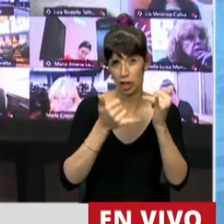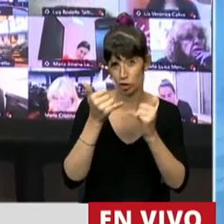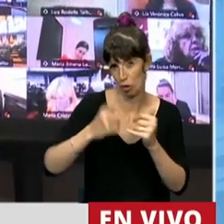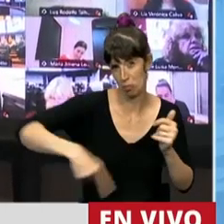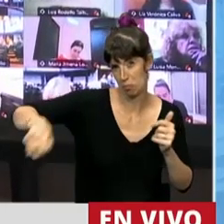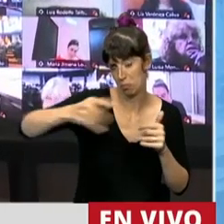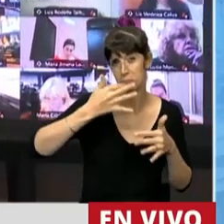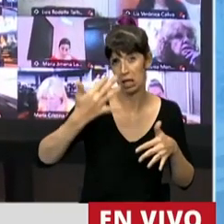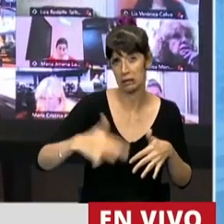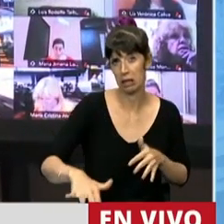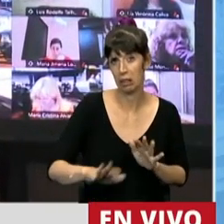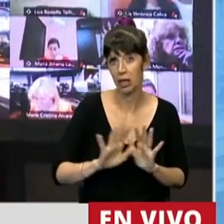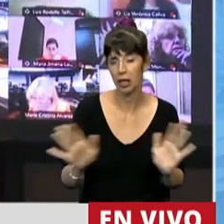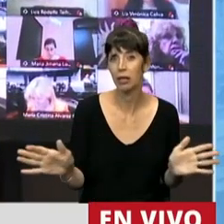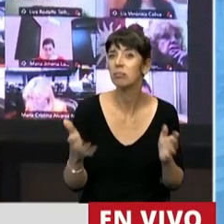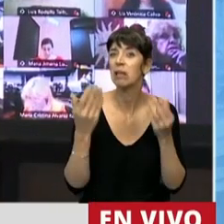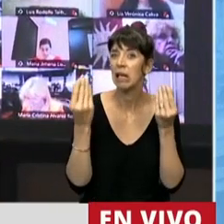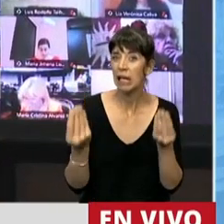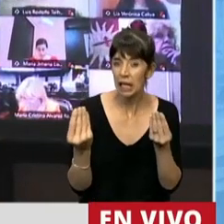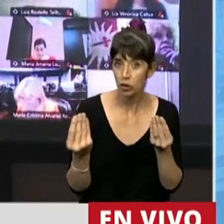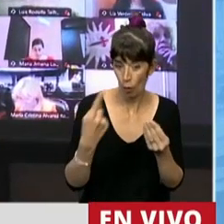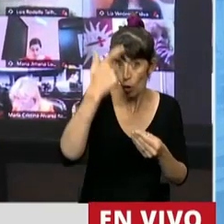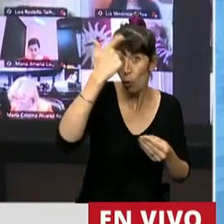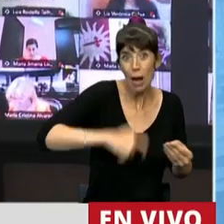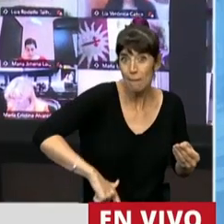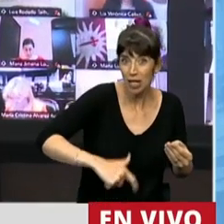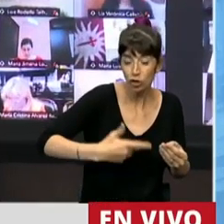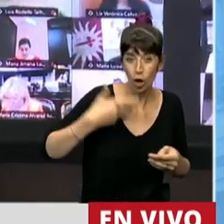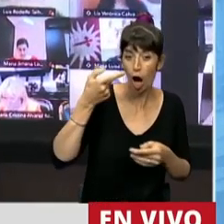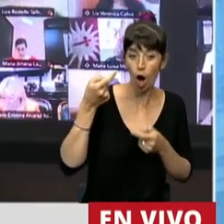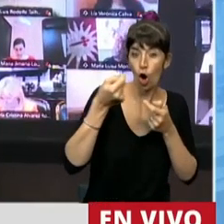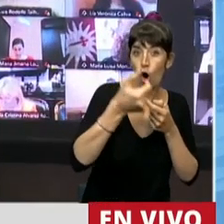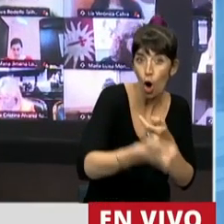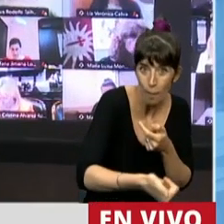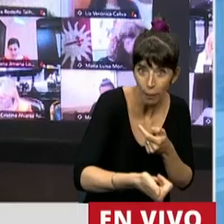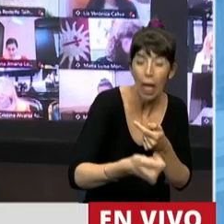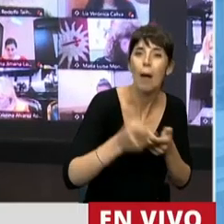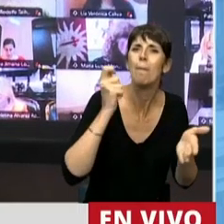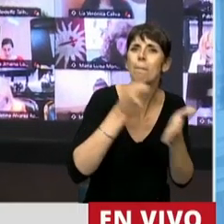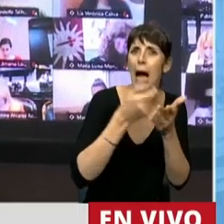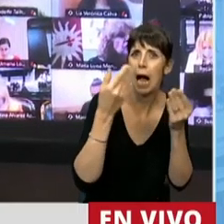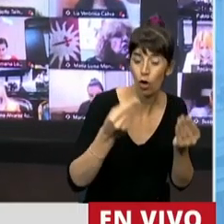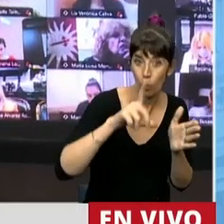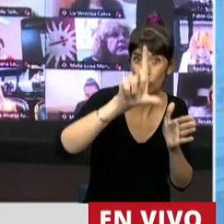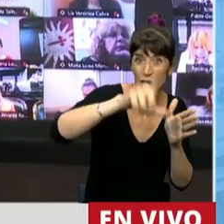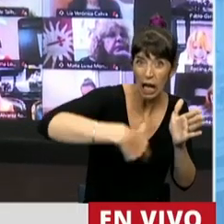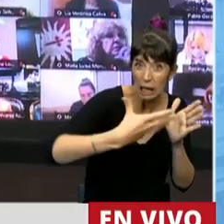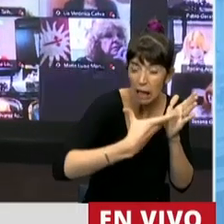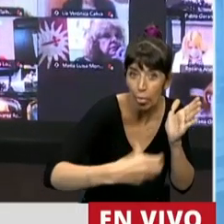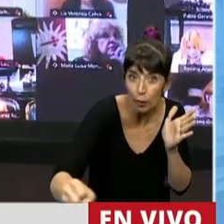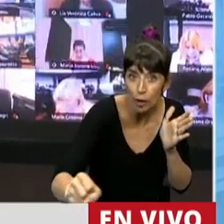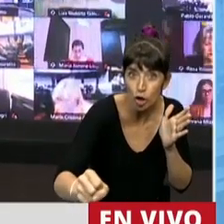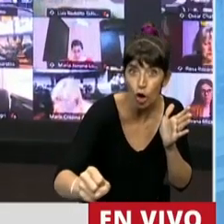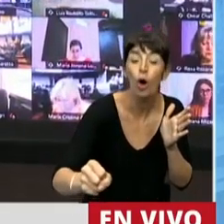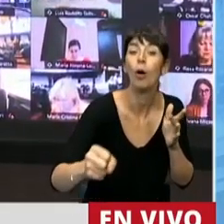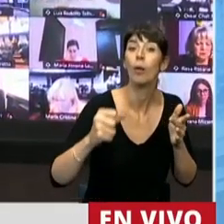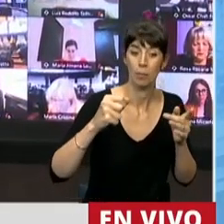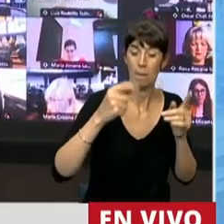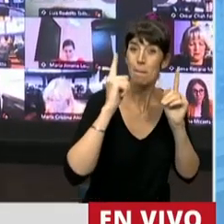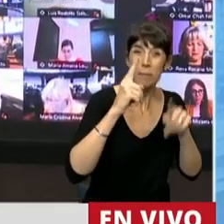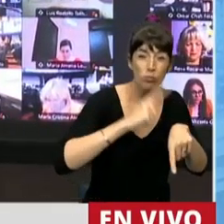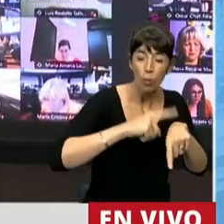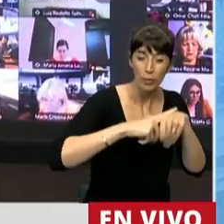entender. Se trata que cuando un cliente va a comprar y abona con su tarjeta de débito, el cliente le